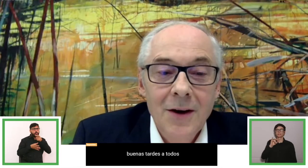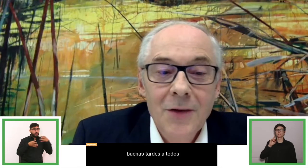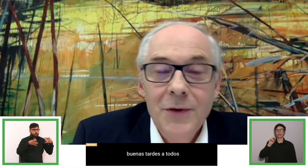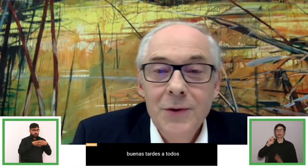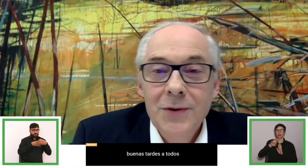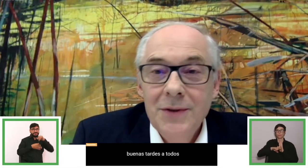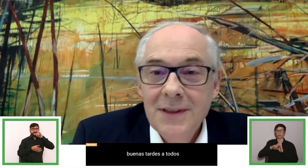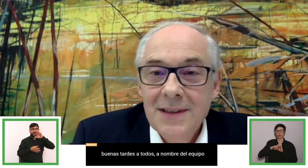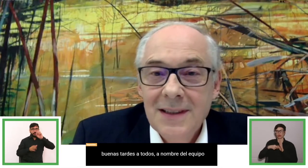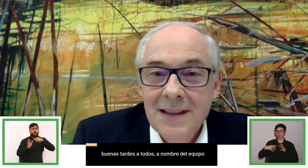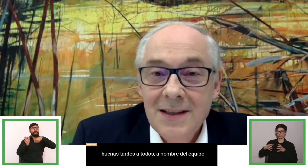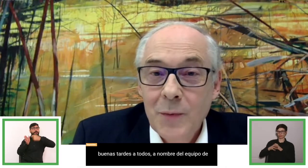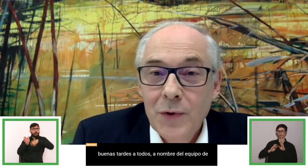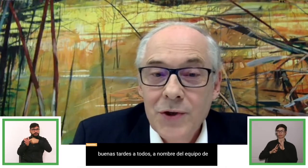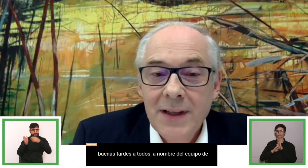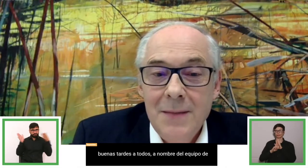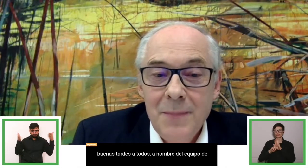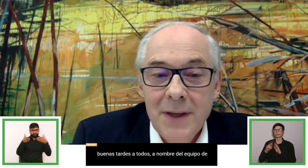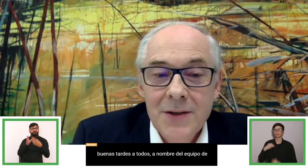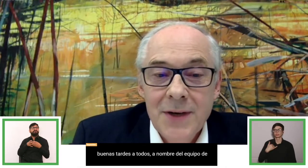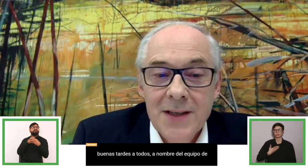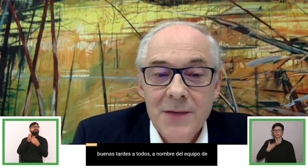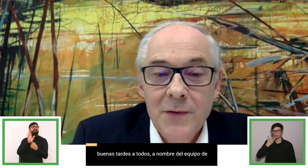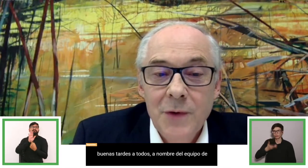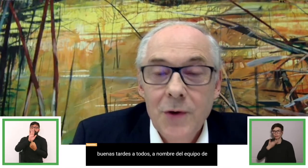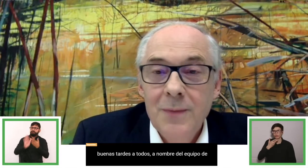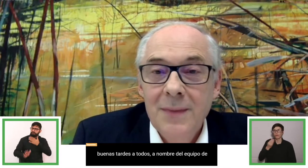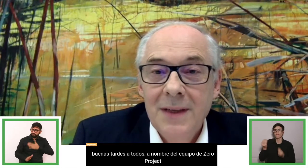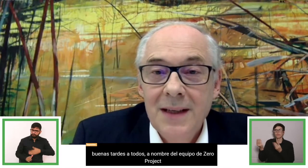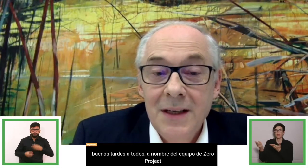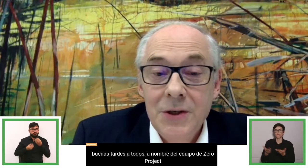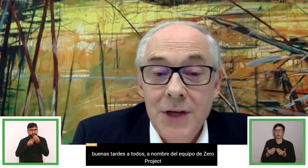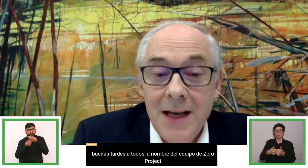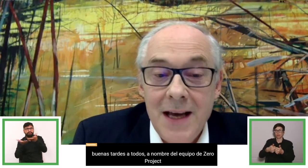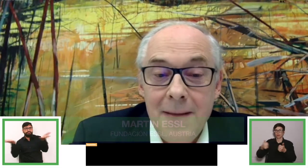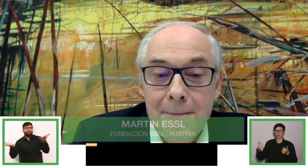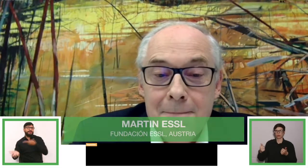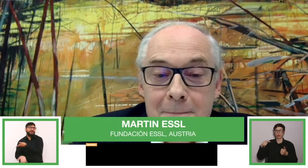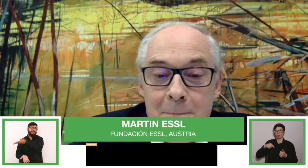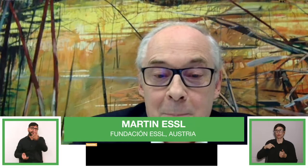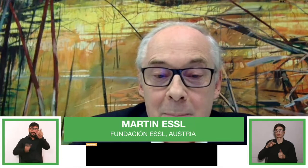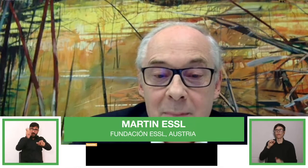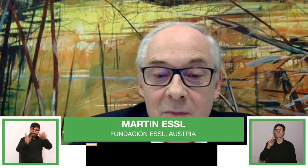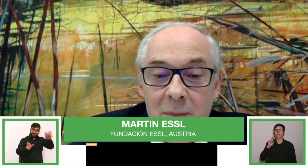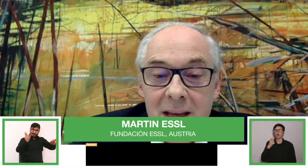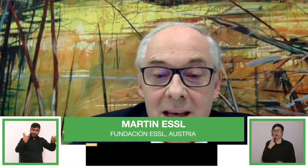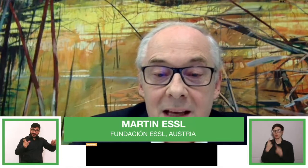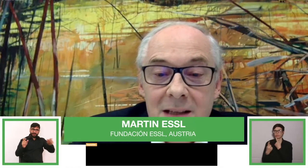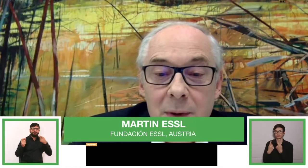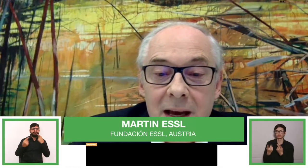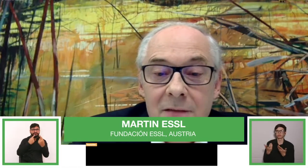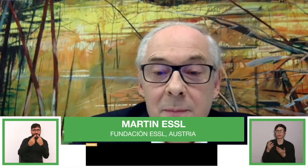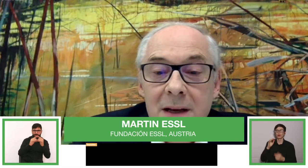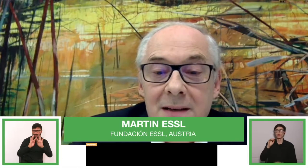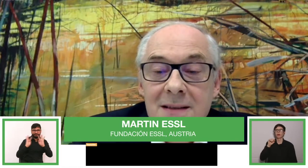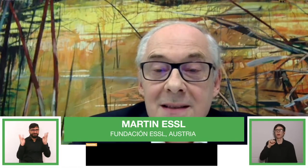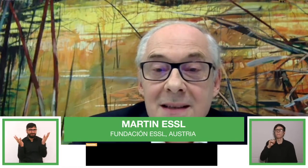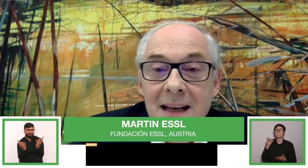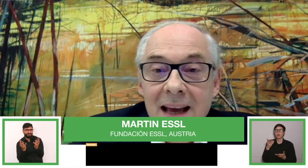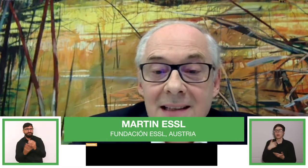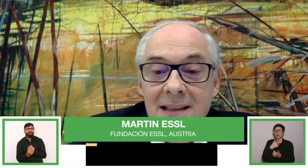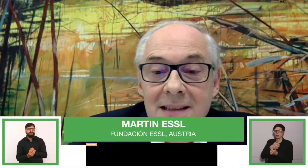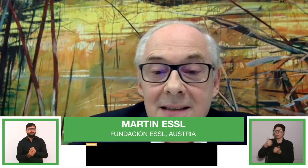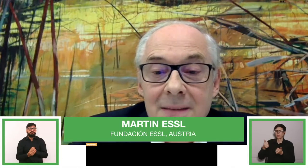me gustaría dar la bienvenida a todos a este foro de Impact Transfer de Zero Project en Chile. Por